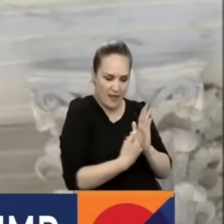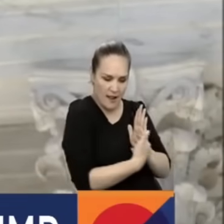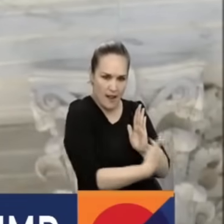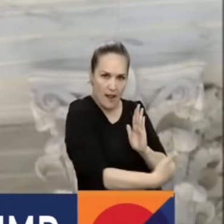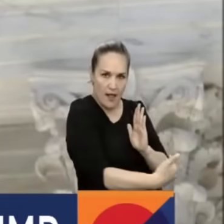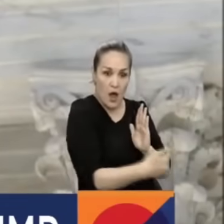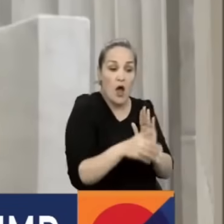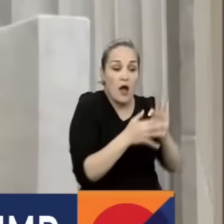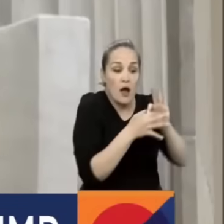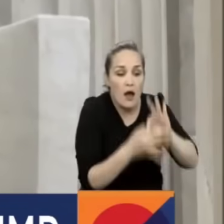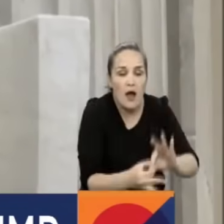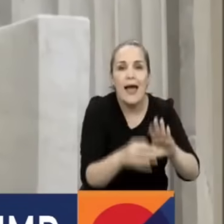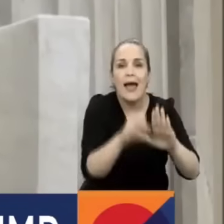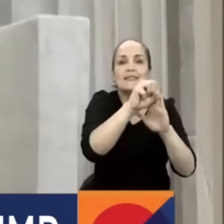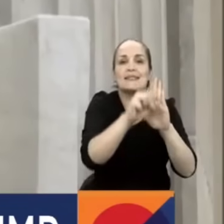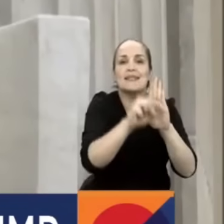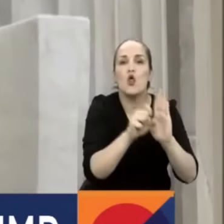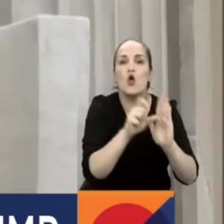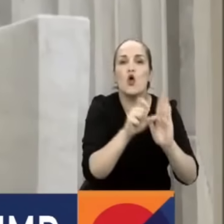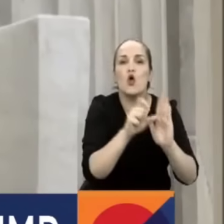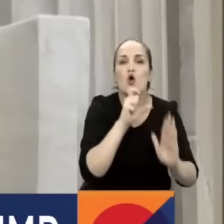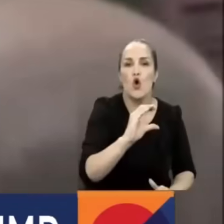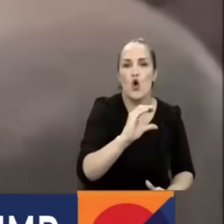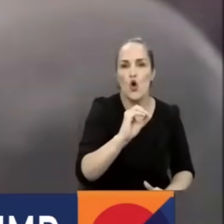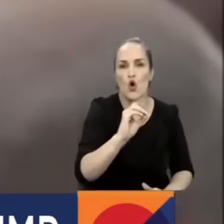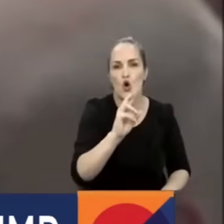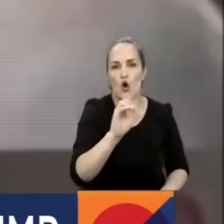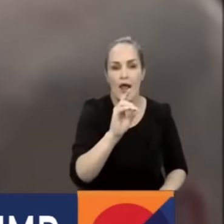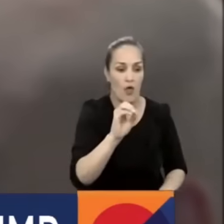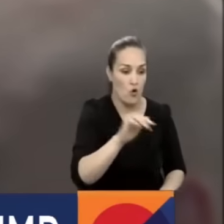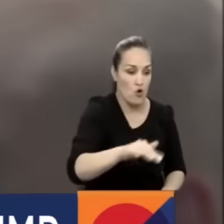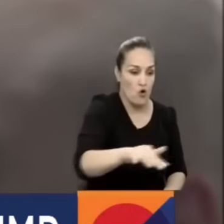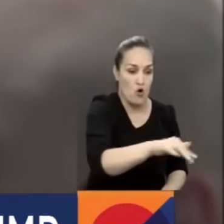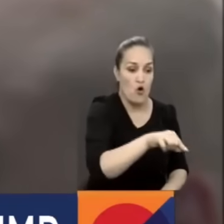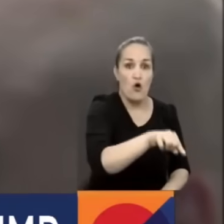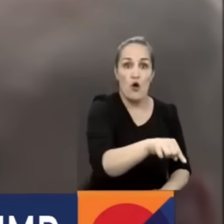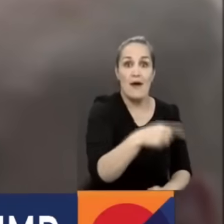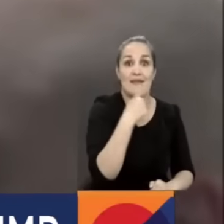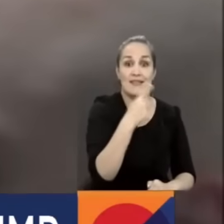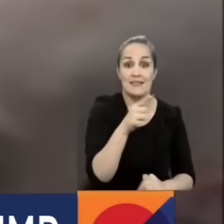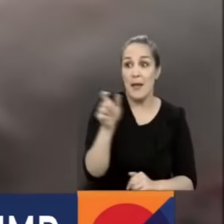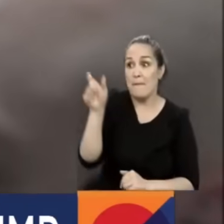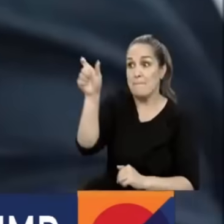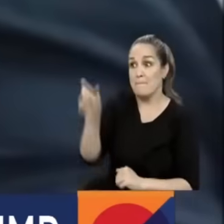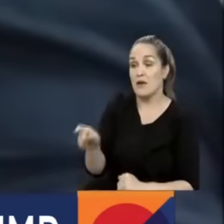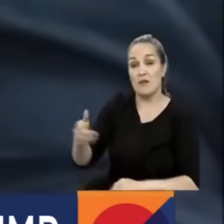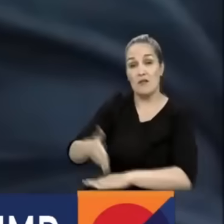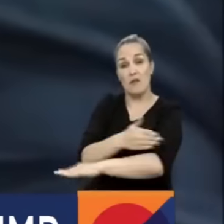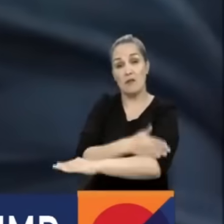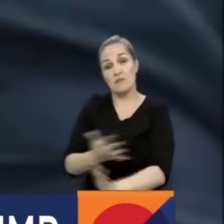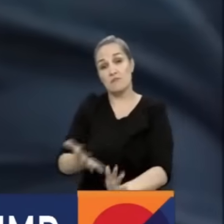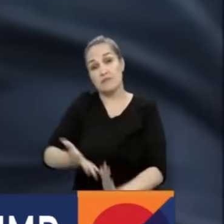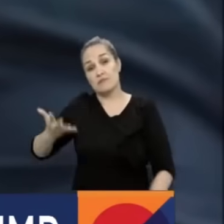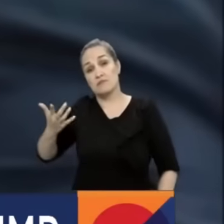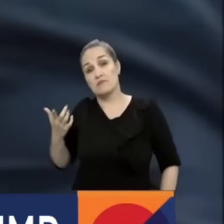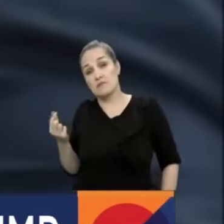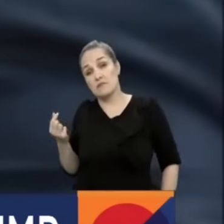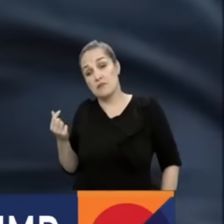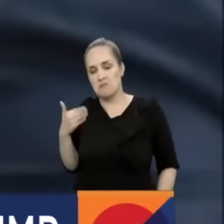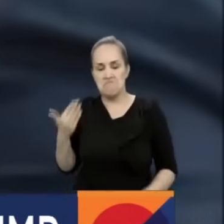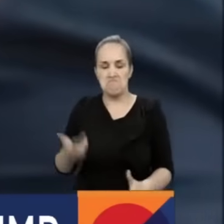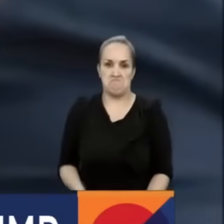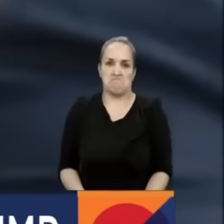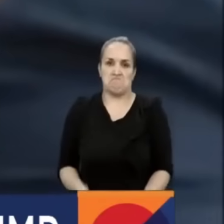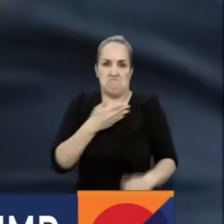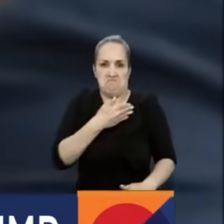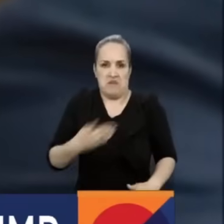Colorado, determinó hace casi 5 semanas que el hito político, el hombre que pasó de magnate a presidente y quien se perfila